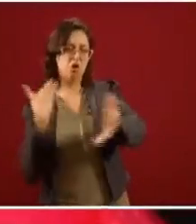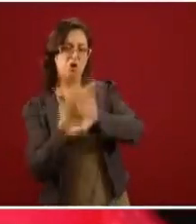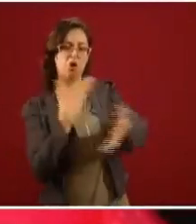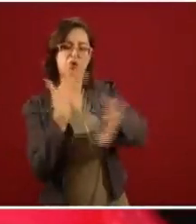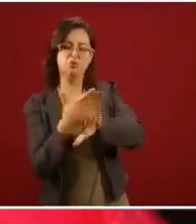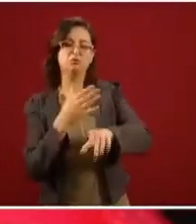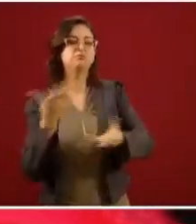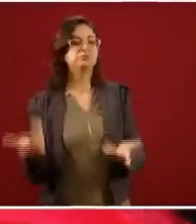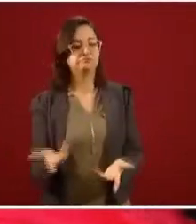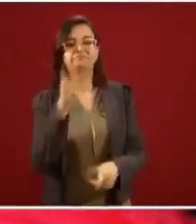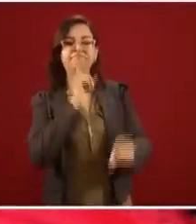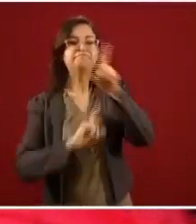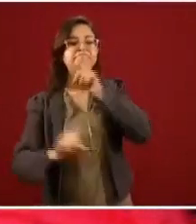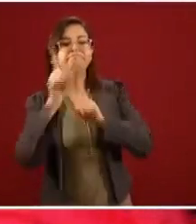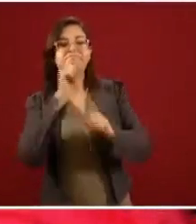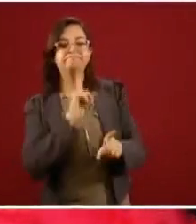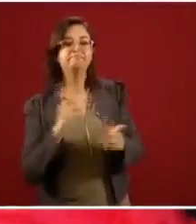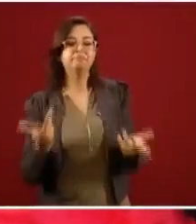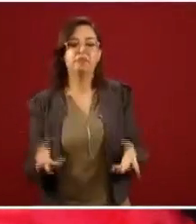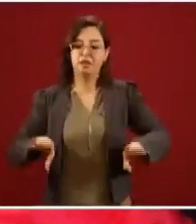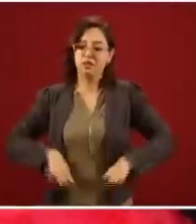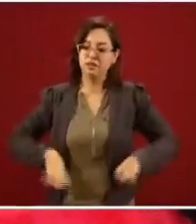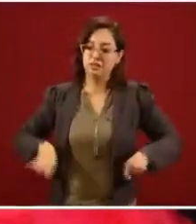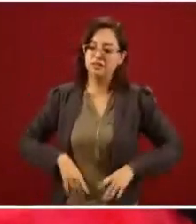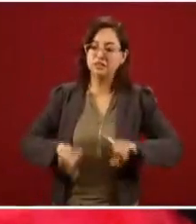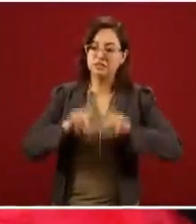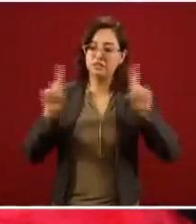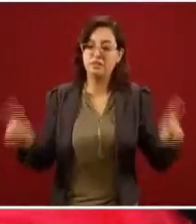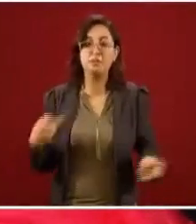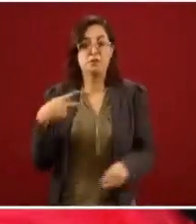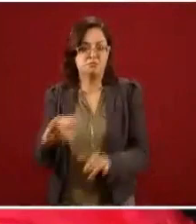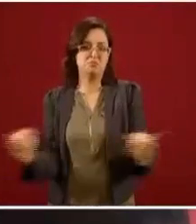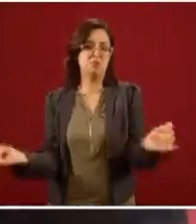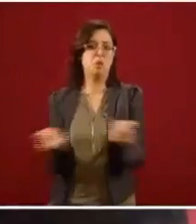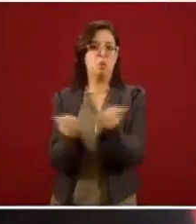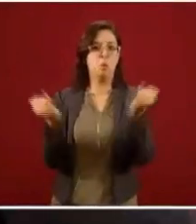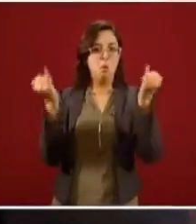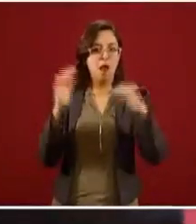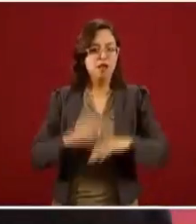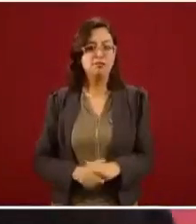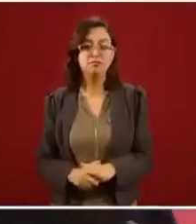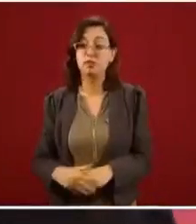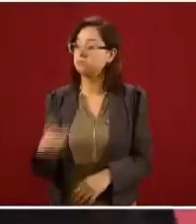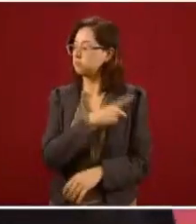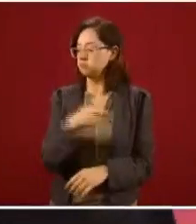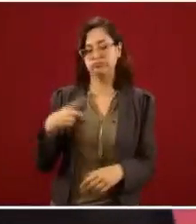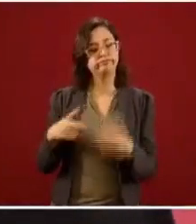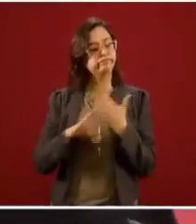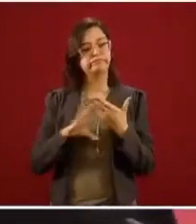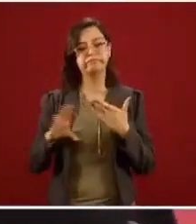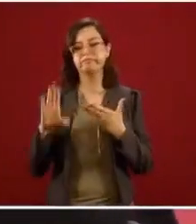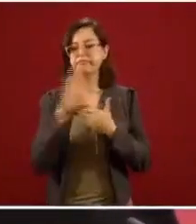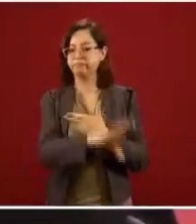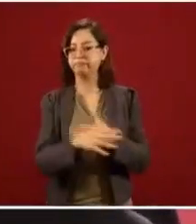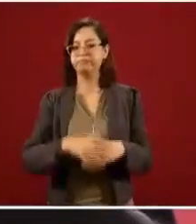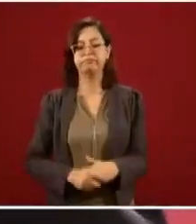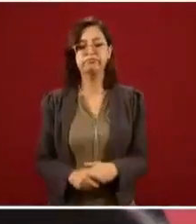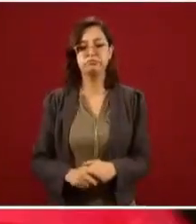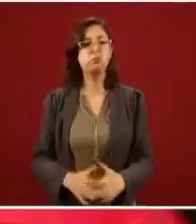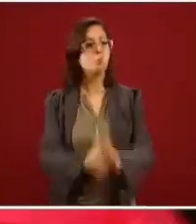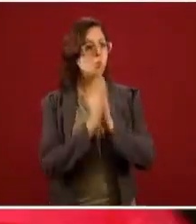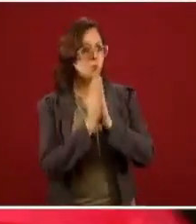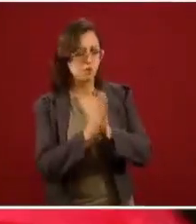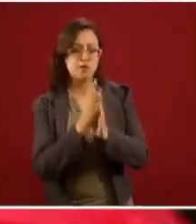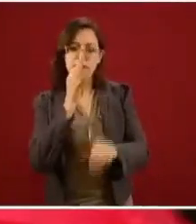pues, dicen que son diferentes, pero son iguales. Hay que evitar eso. Hay que evitarlo. Por favor,